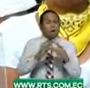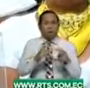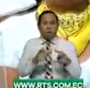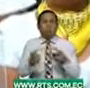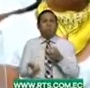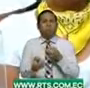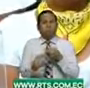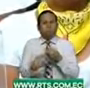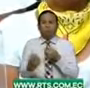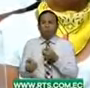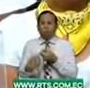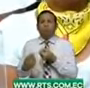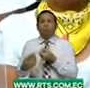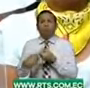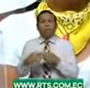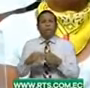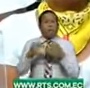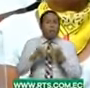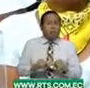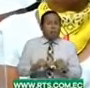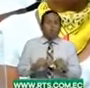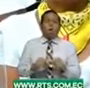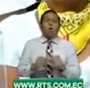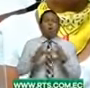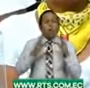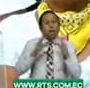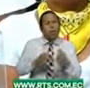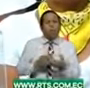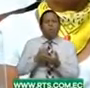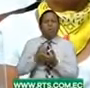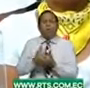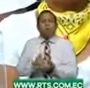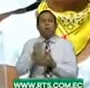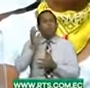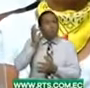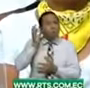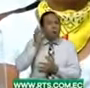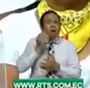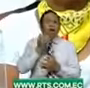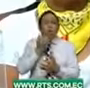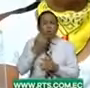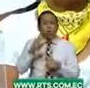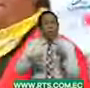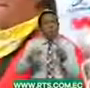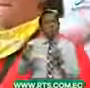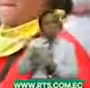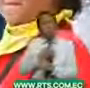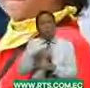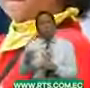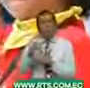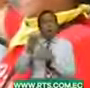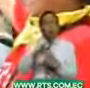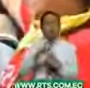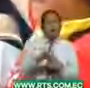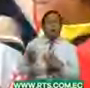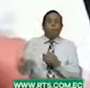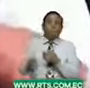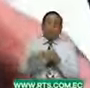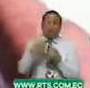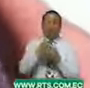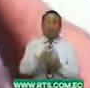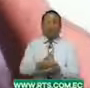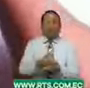integral, pero de acogida temporal, para atender casos de mujeres en condiciones de violencia. Las actividades de los candidatos